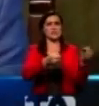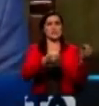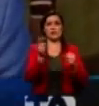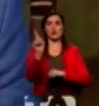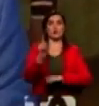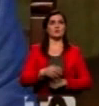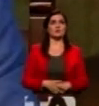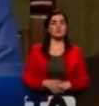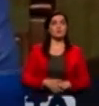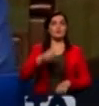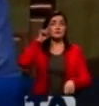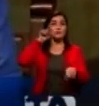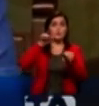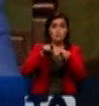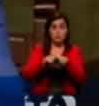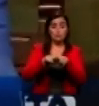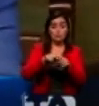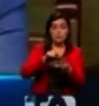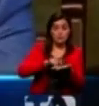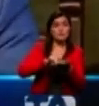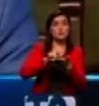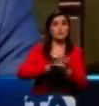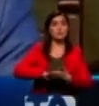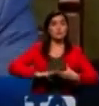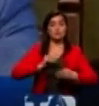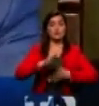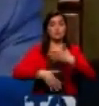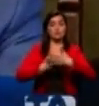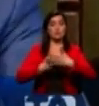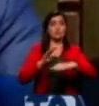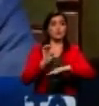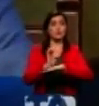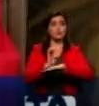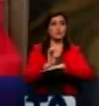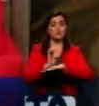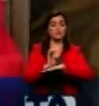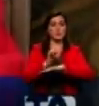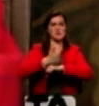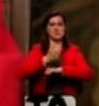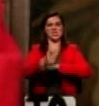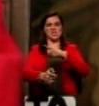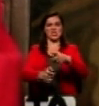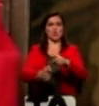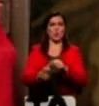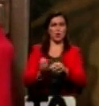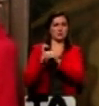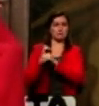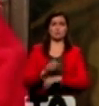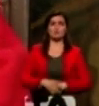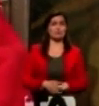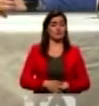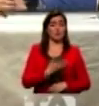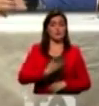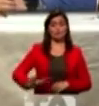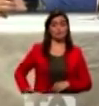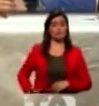CONAIE. Hay un acuerdo de concordancia por soluciones para el país, no de sometimiento. Para el presidente de la CONAIE, este es un buen primer paso